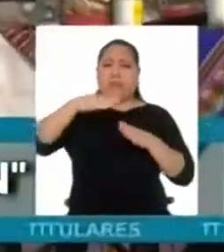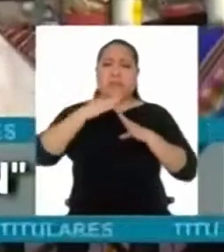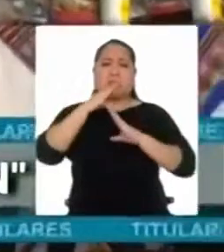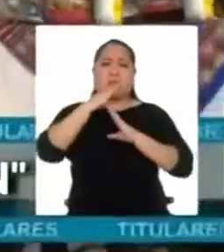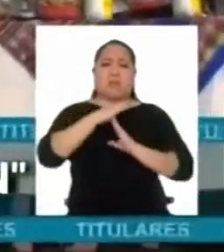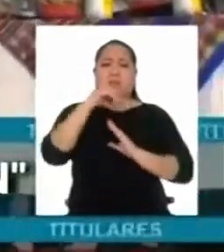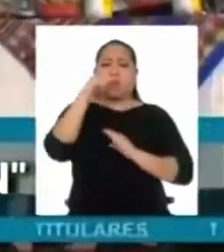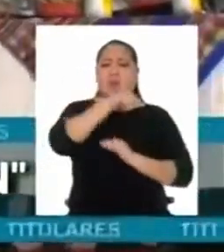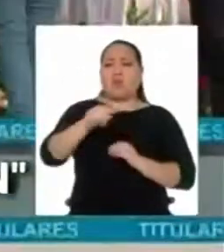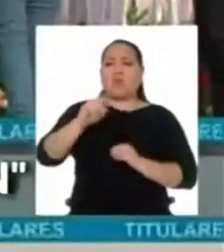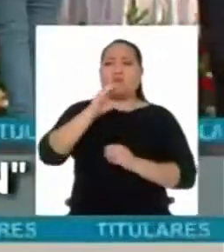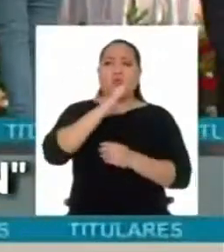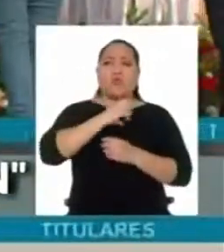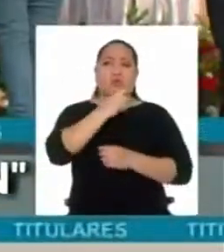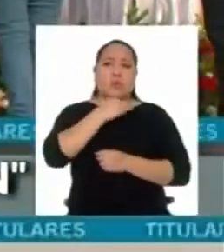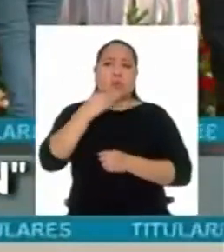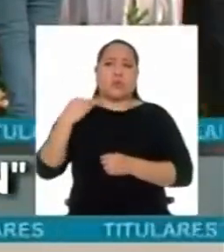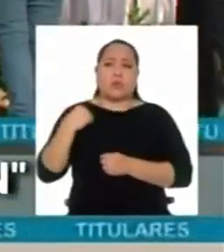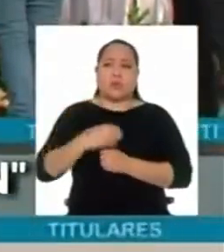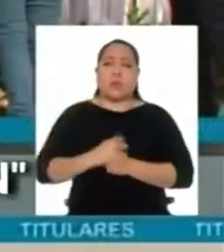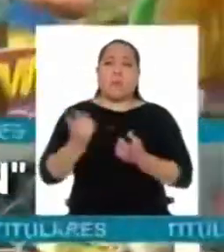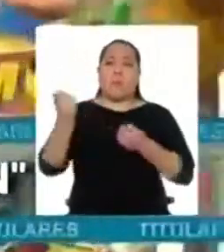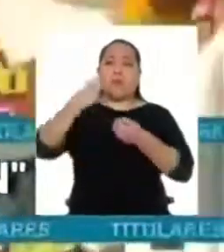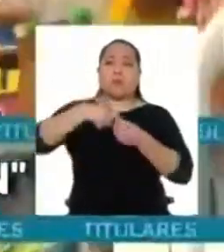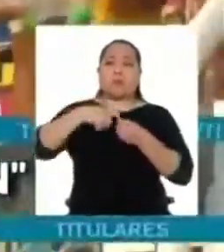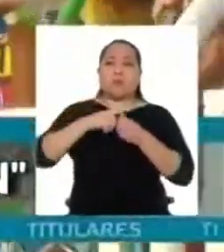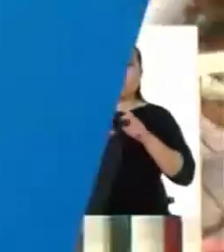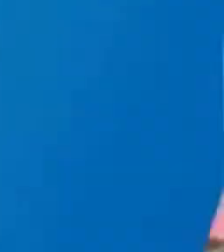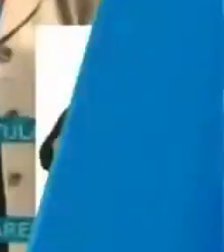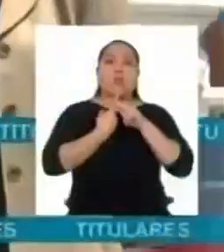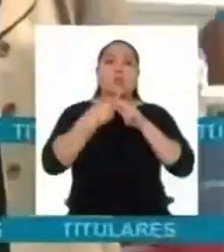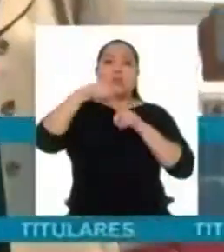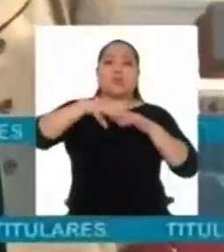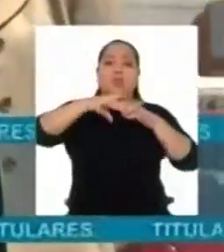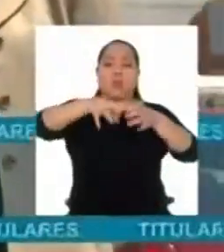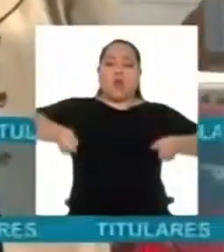registro único de ollas comunes en San Juan de Lurigancho.